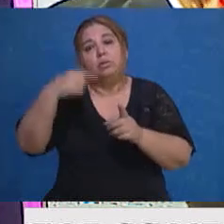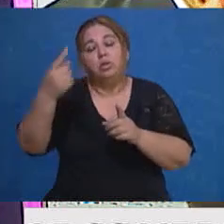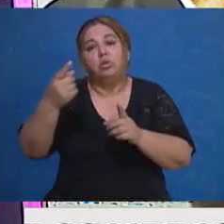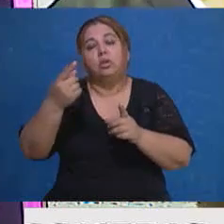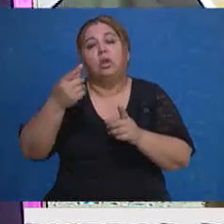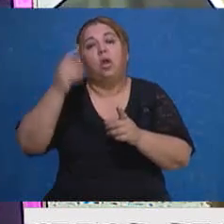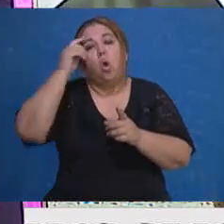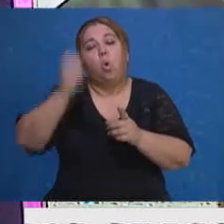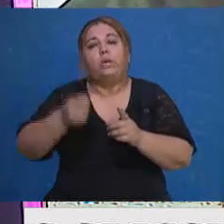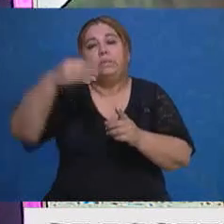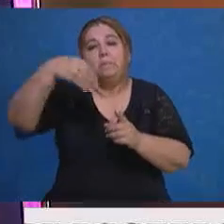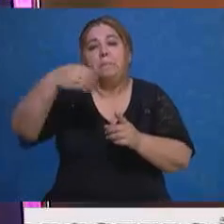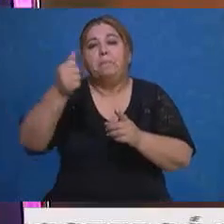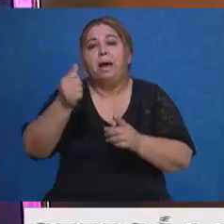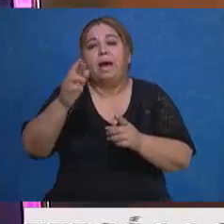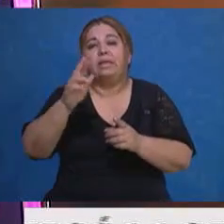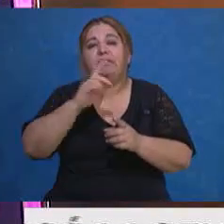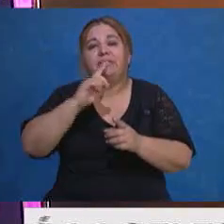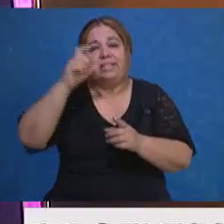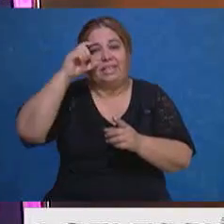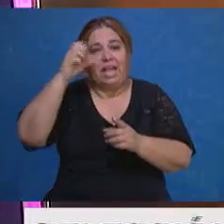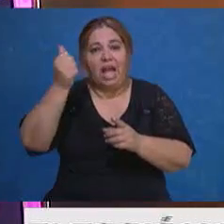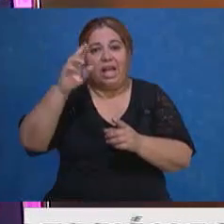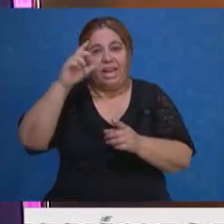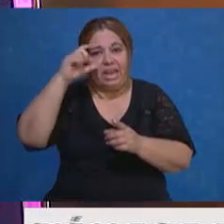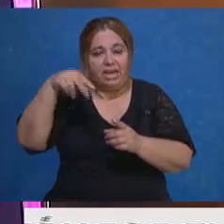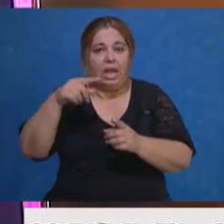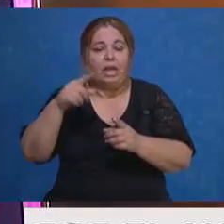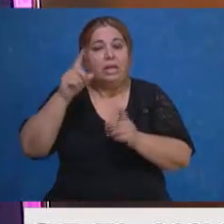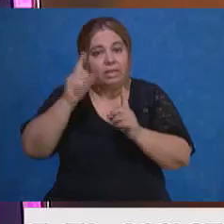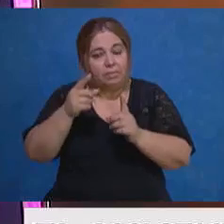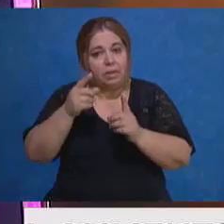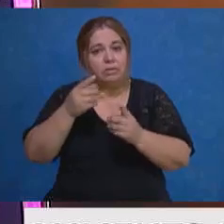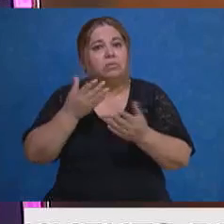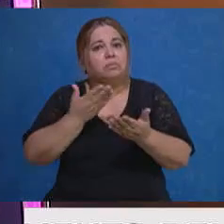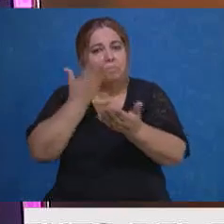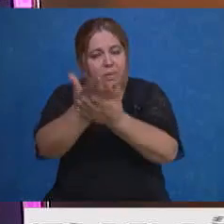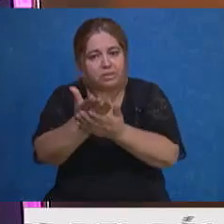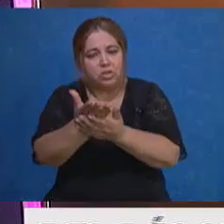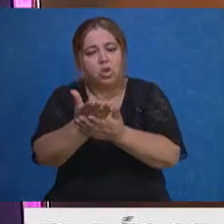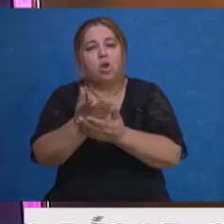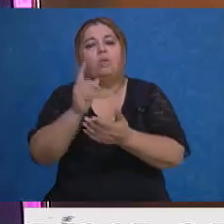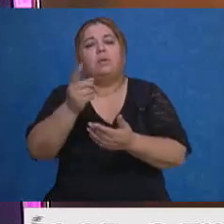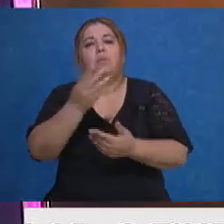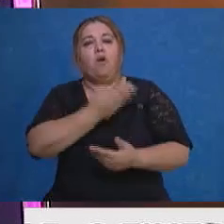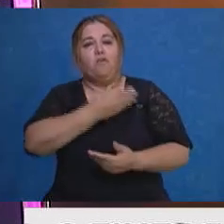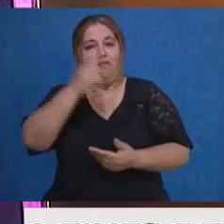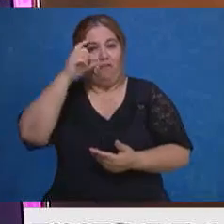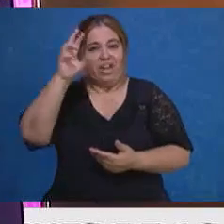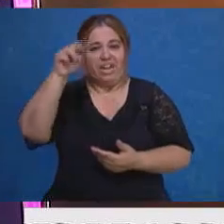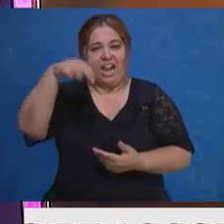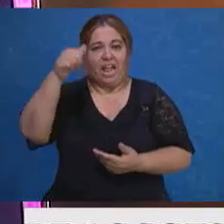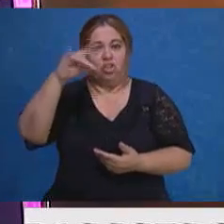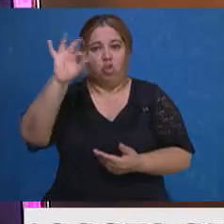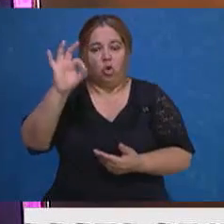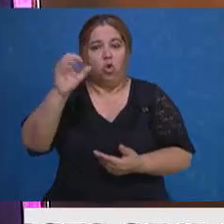Martearena. ¿De qué se trata? Y está relacionado también con este caso. Relacionado con este caso, claro, porque el fiscal Fernando Busso es el investigador en esta